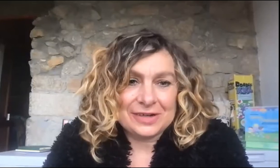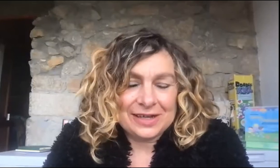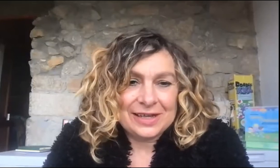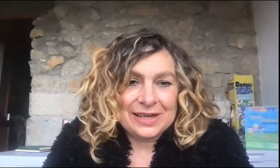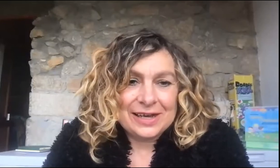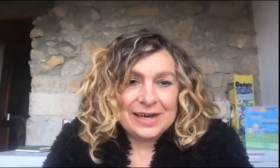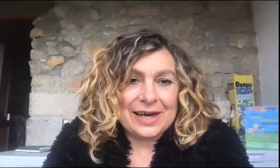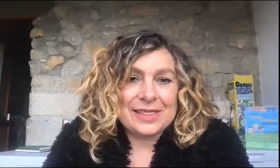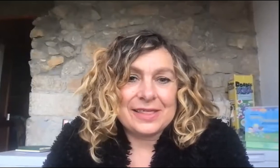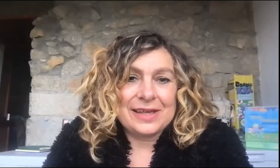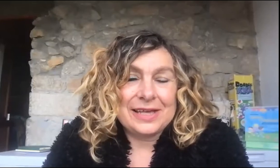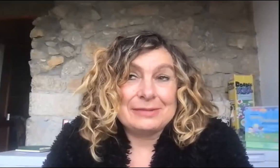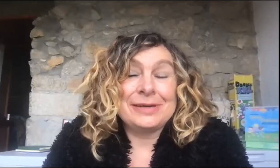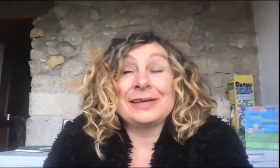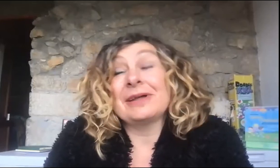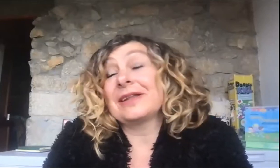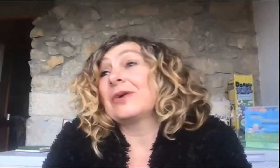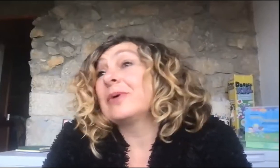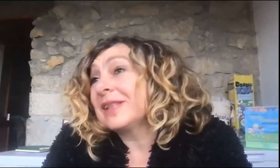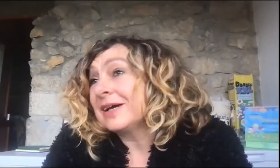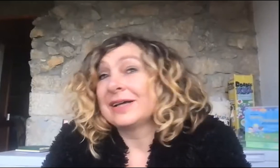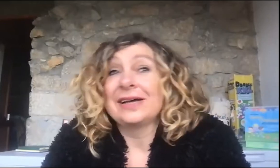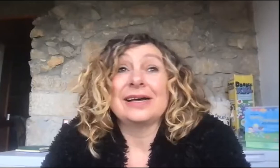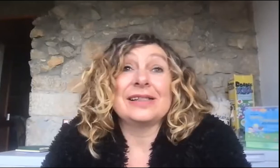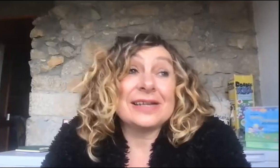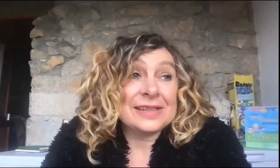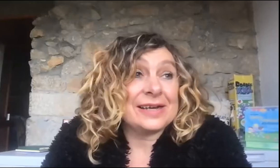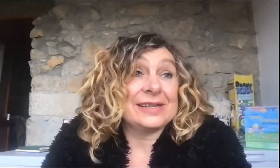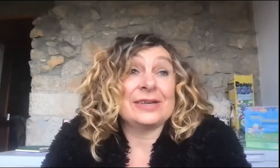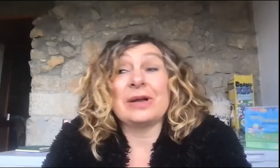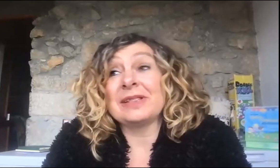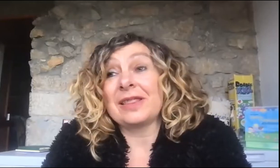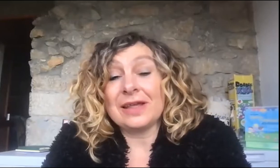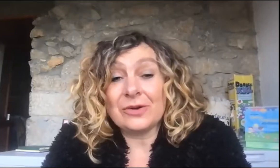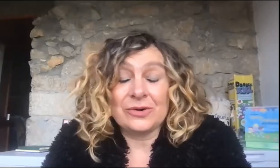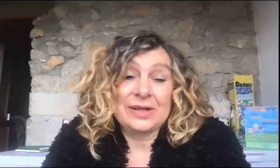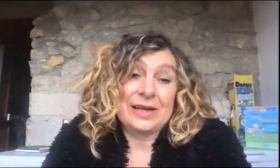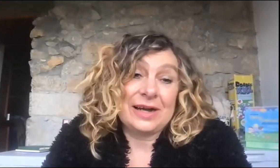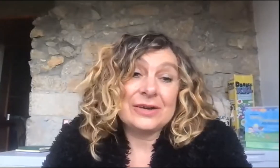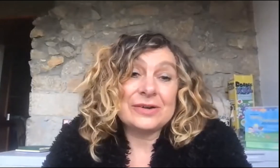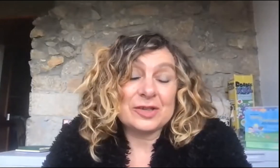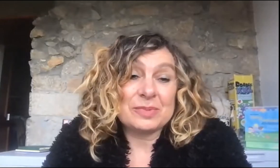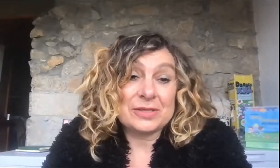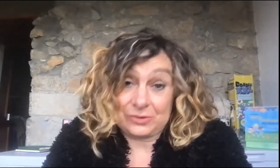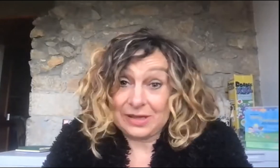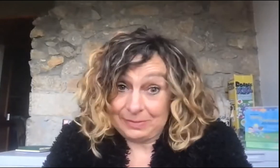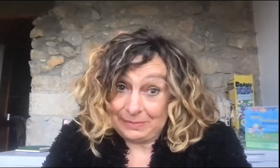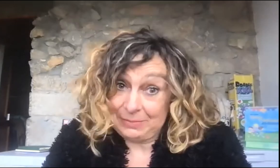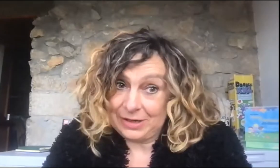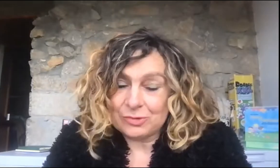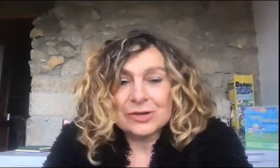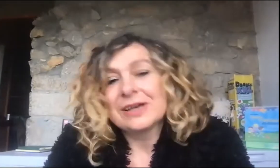concienciación. Hace, iba a decir 50 y 30, igual 25, alguien con el espectro